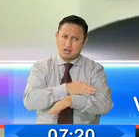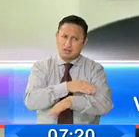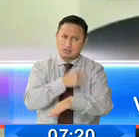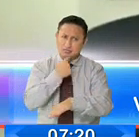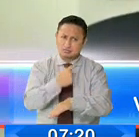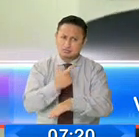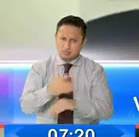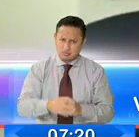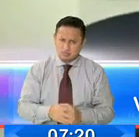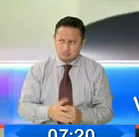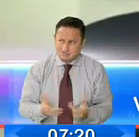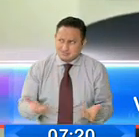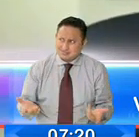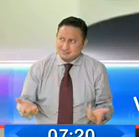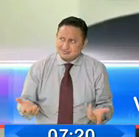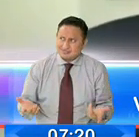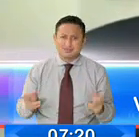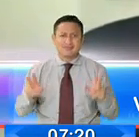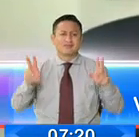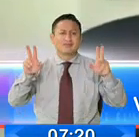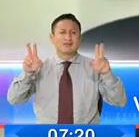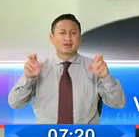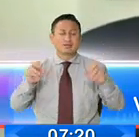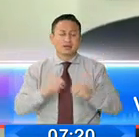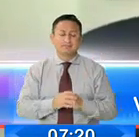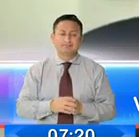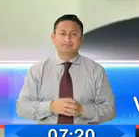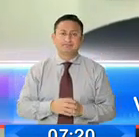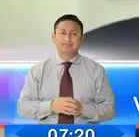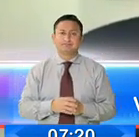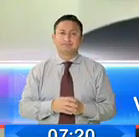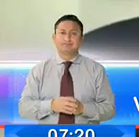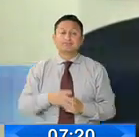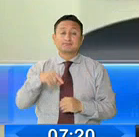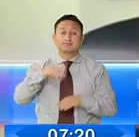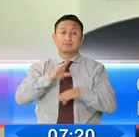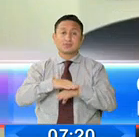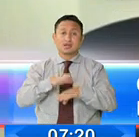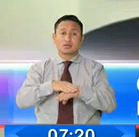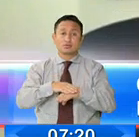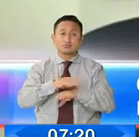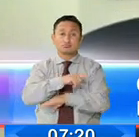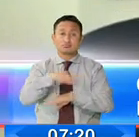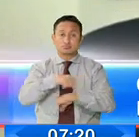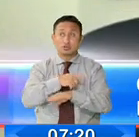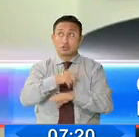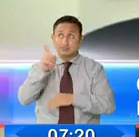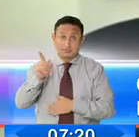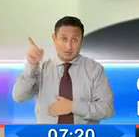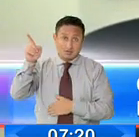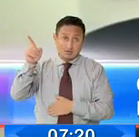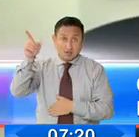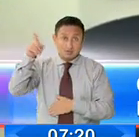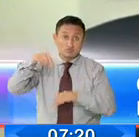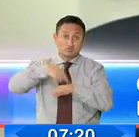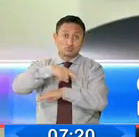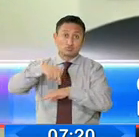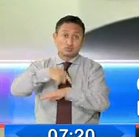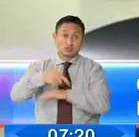antes de hora. El tema es que las causas se han demorado en donde, en el Tribunal Contencioso Electoral.